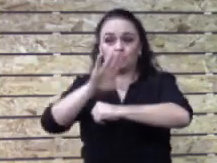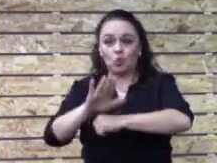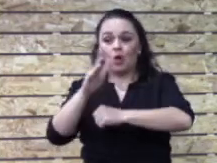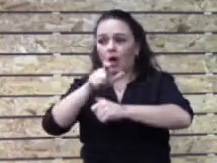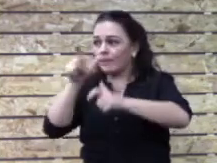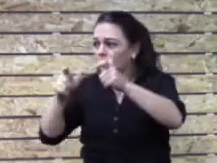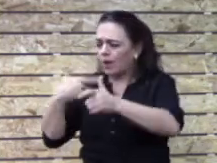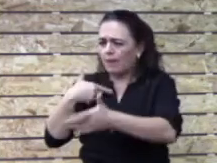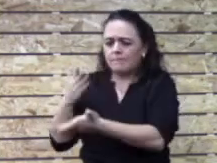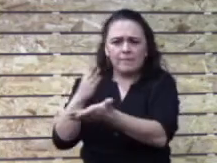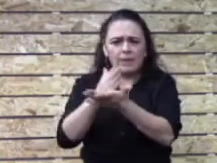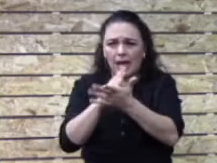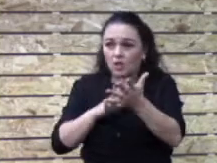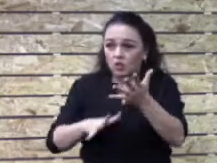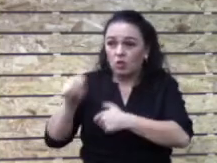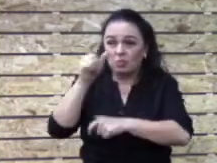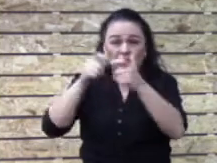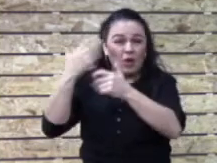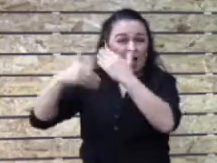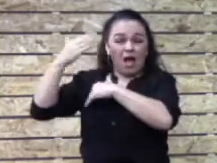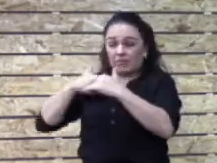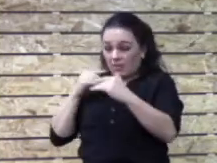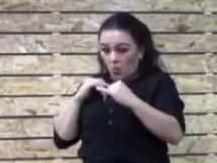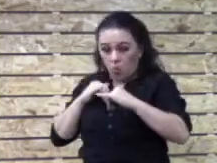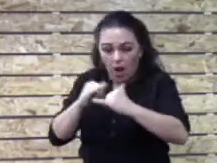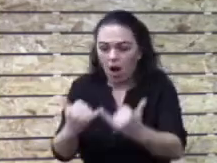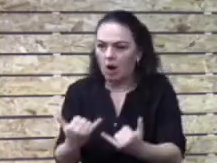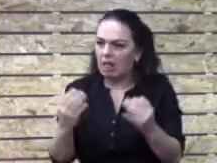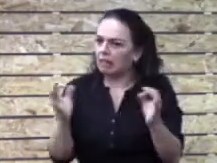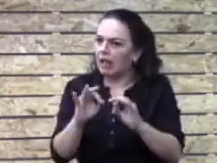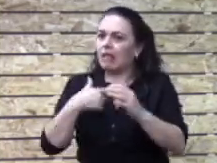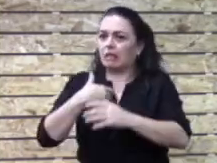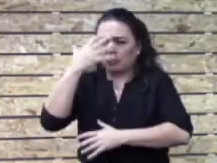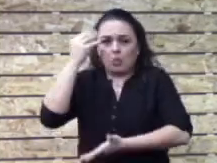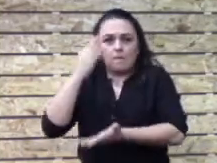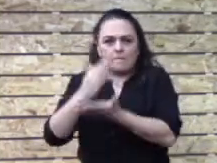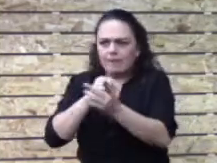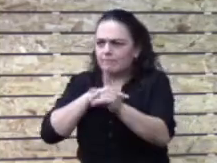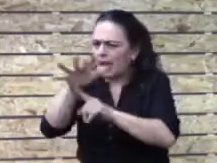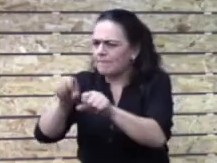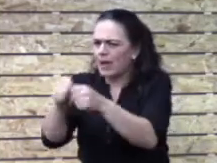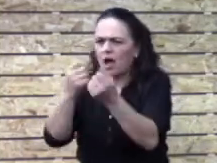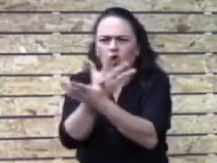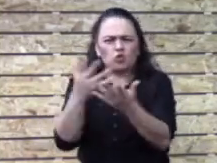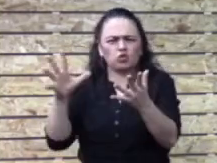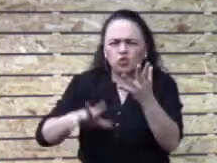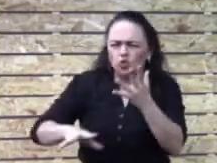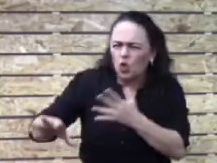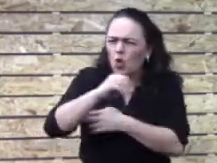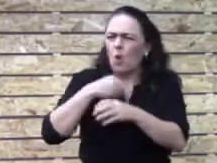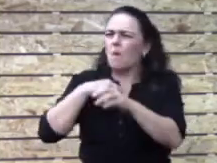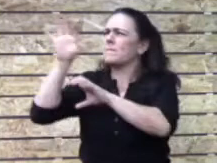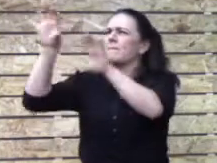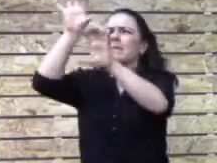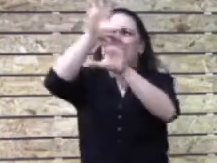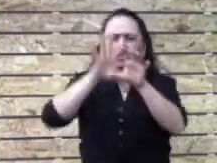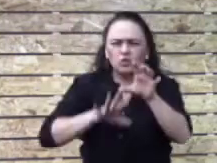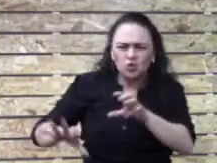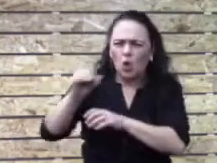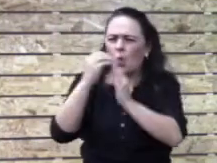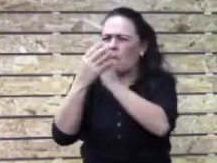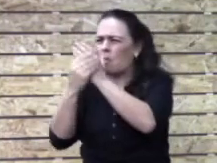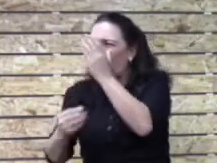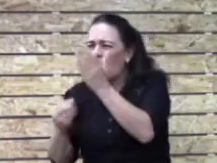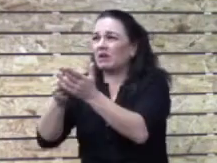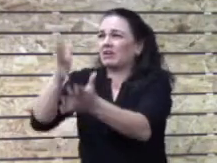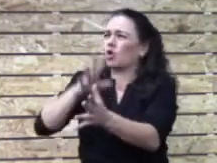esta forma de afectarlo todo, no solo a todas las personas, toda la economía, todas las clases sociales, todos los países más pobres, los países